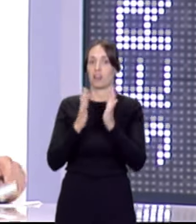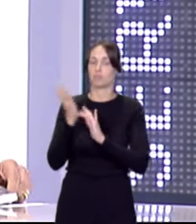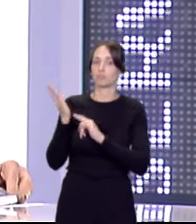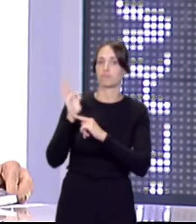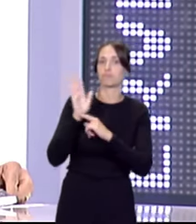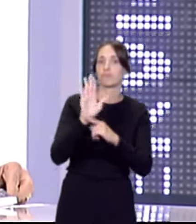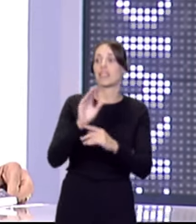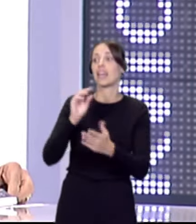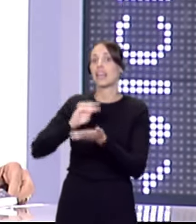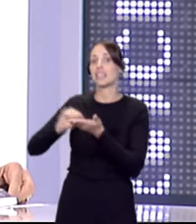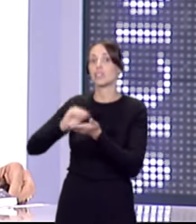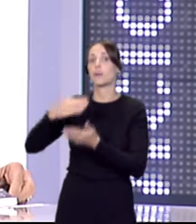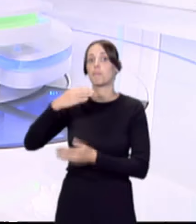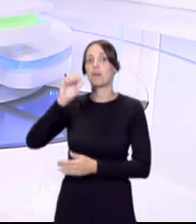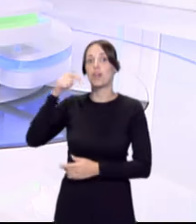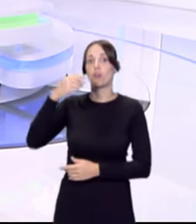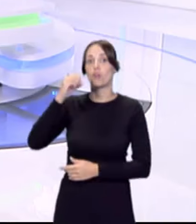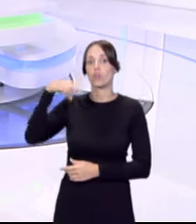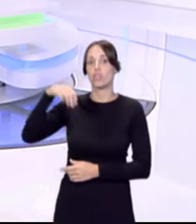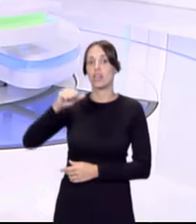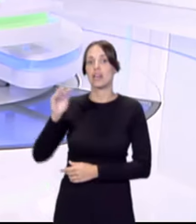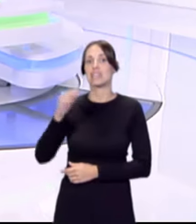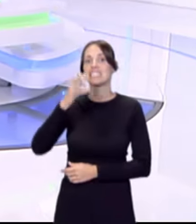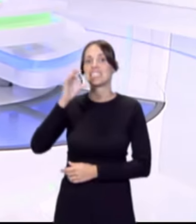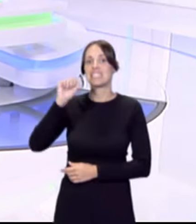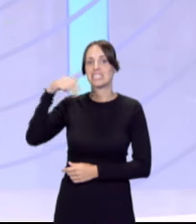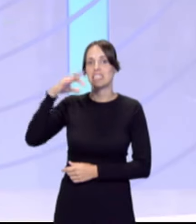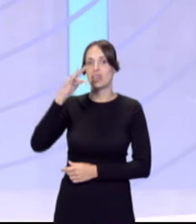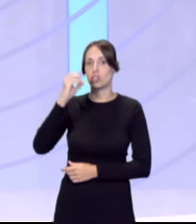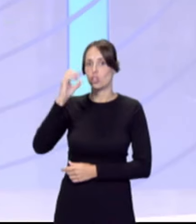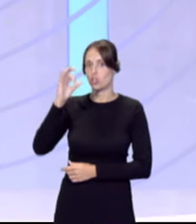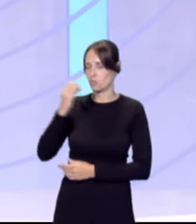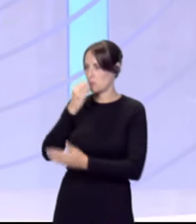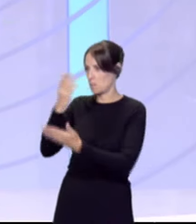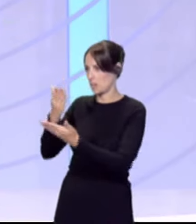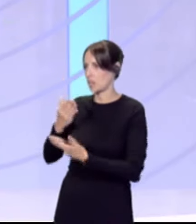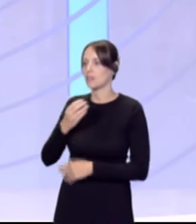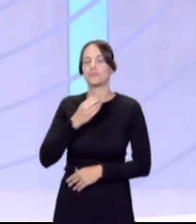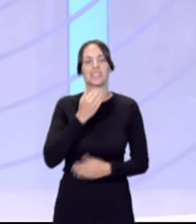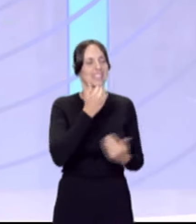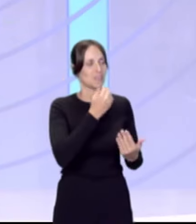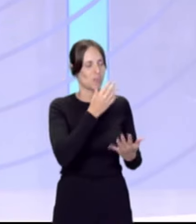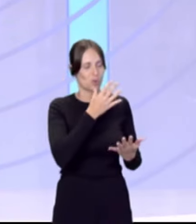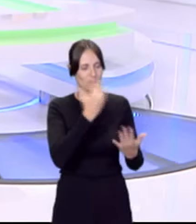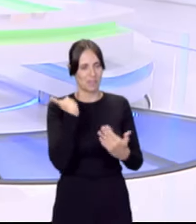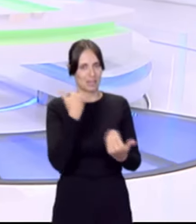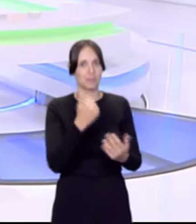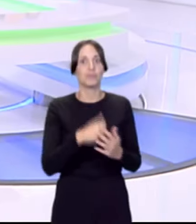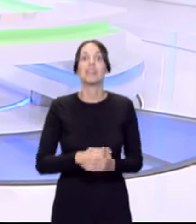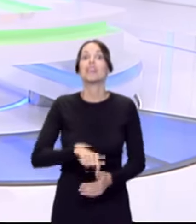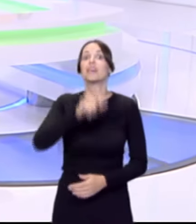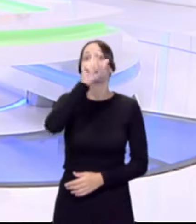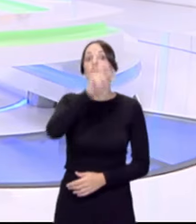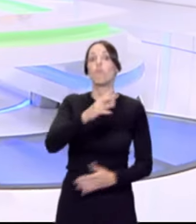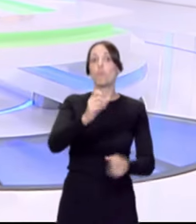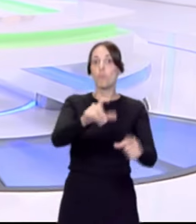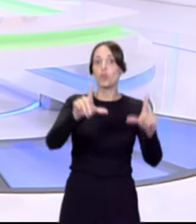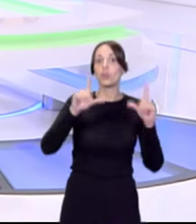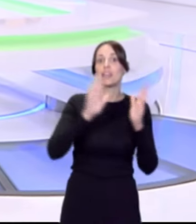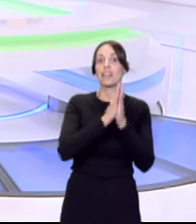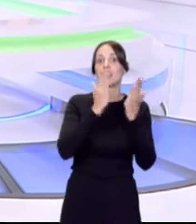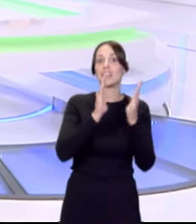su escritora, Begoña Santos Olmeda. Bienvenida. Begoña, gracias por estar con nosotros. Y también una de las protagonistas del libro, la